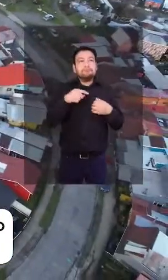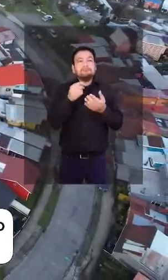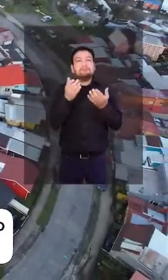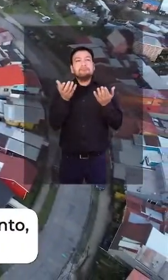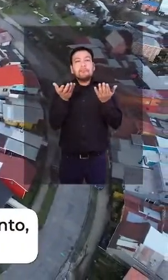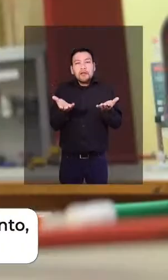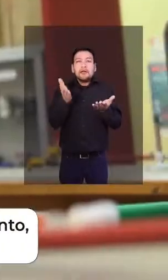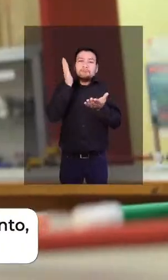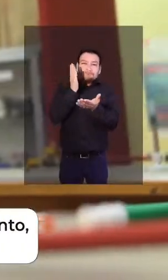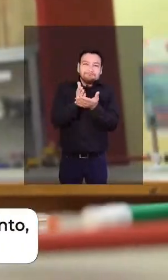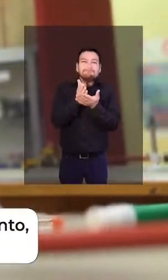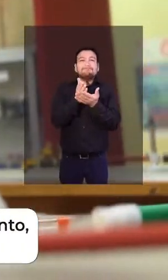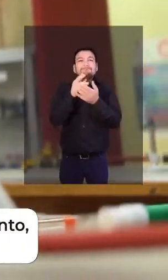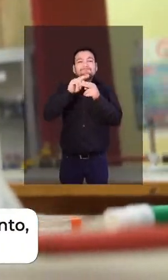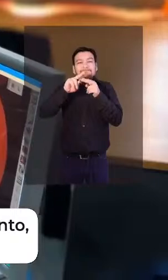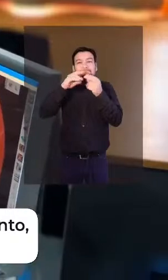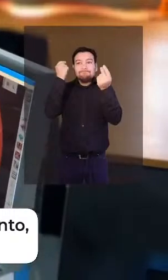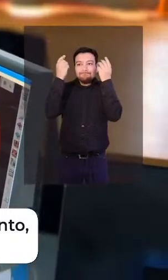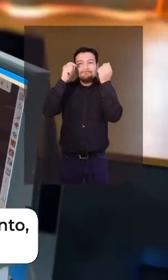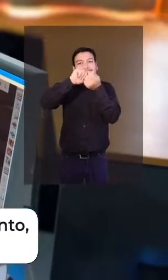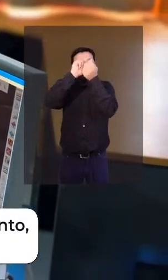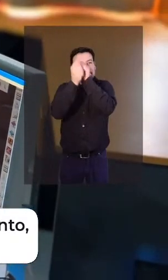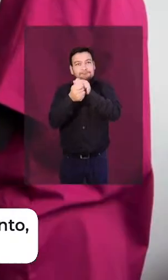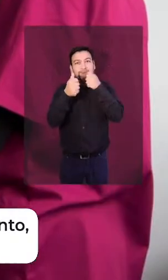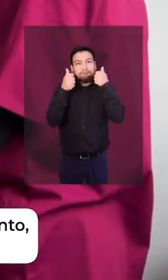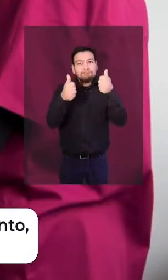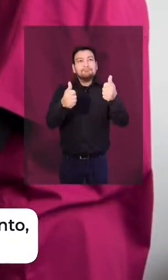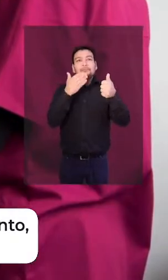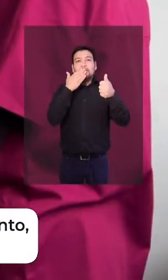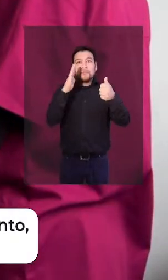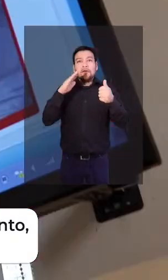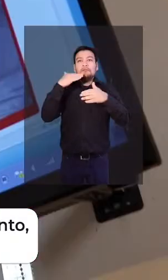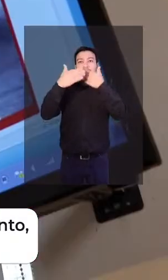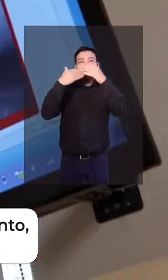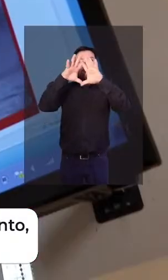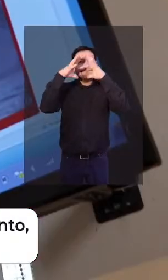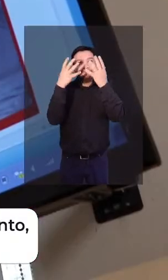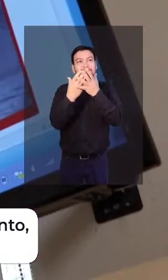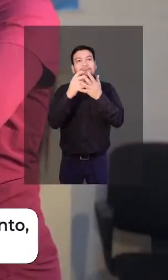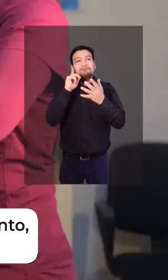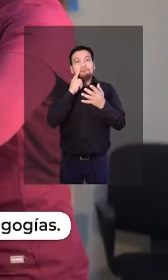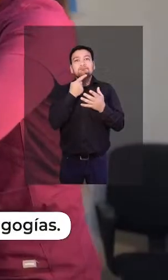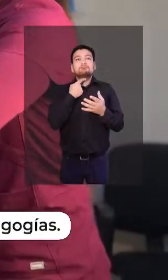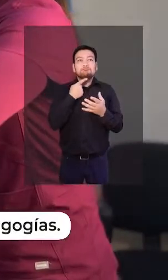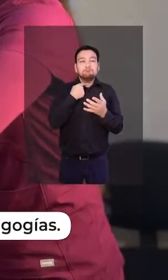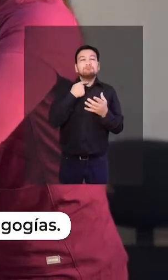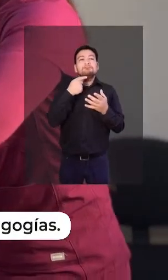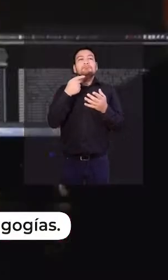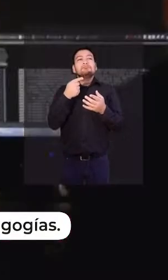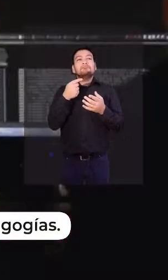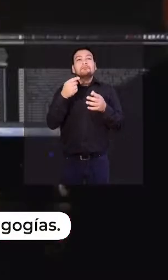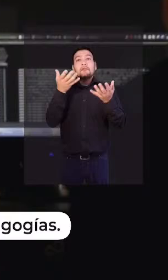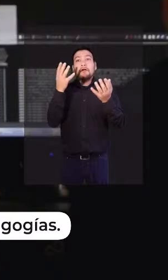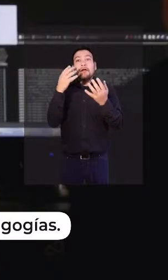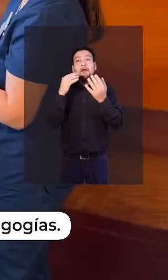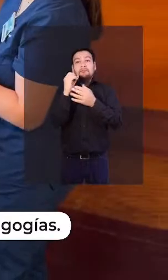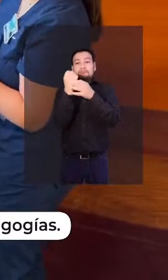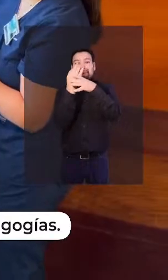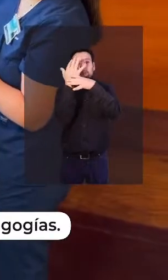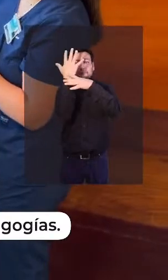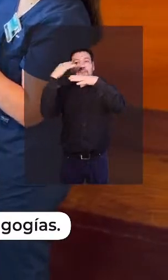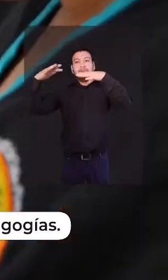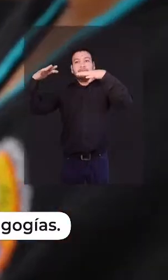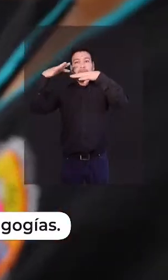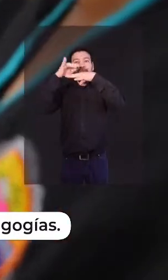regional, abarcando áreas fundamentales del conocimiento como las ciencias sociales, ciencias de la salud, ingeniería